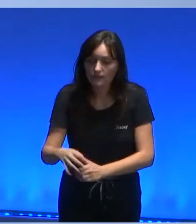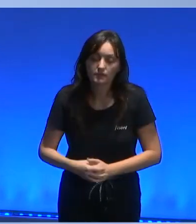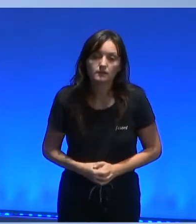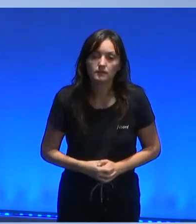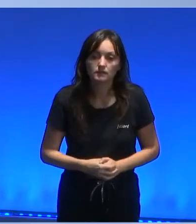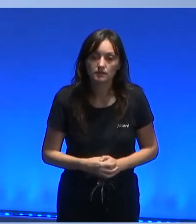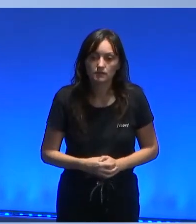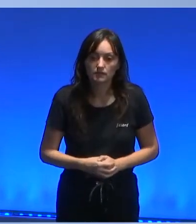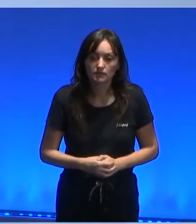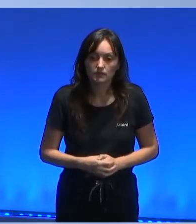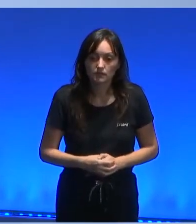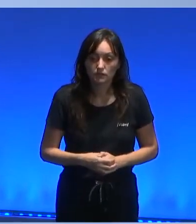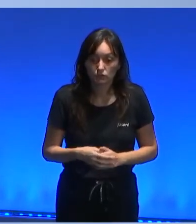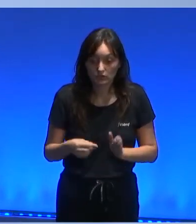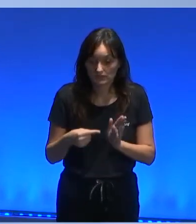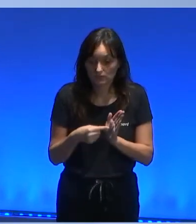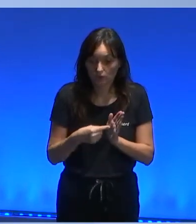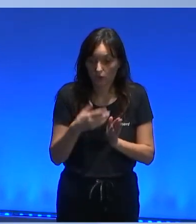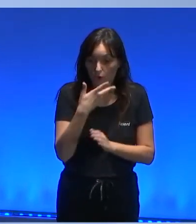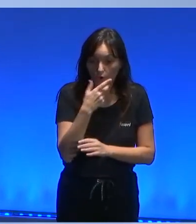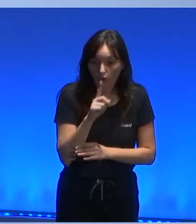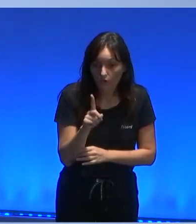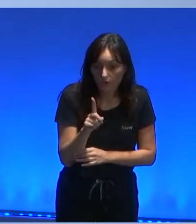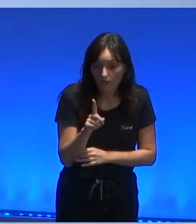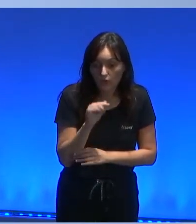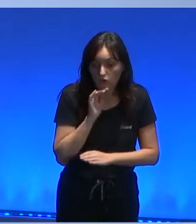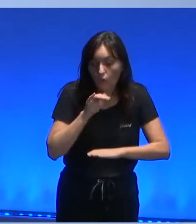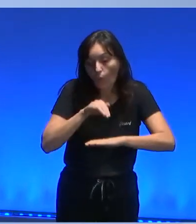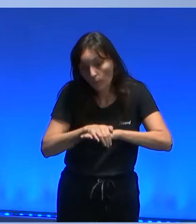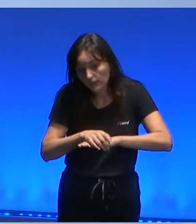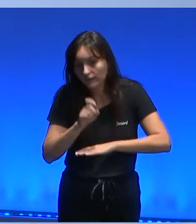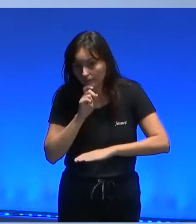Y no conociéndola es difícil que se cumpla,